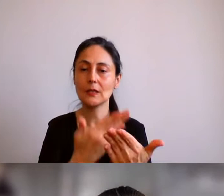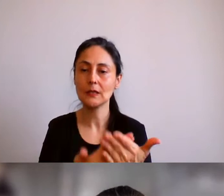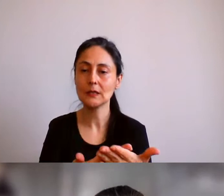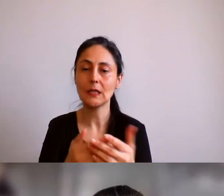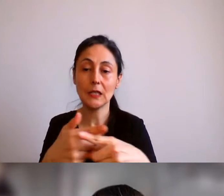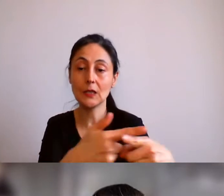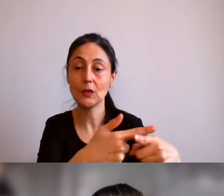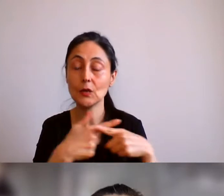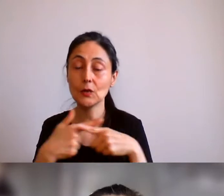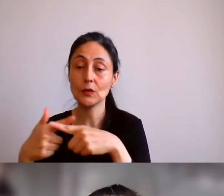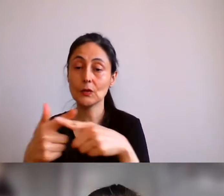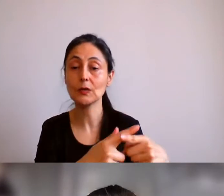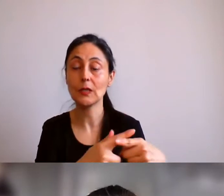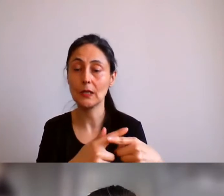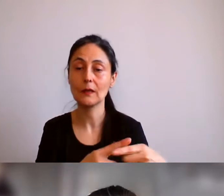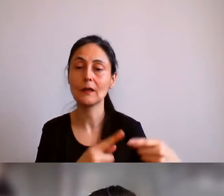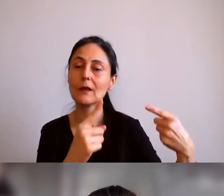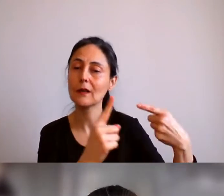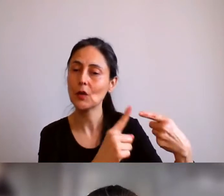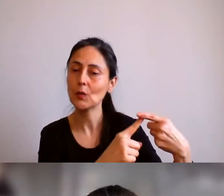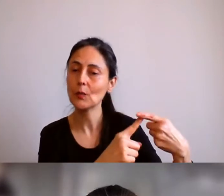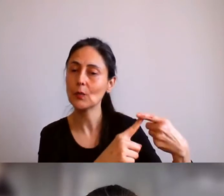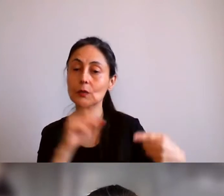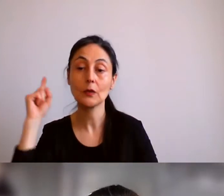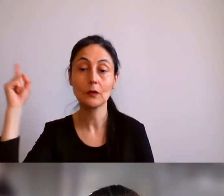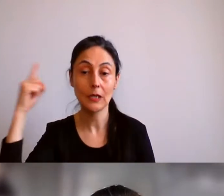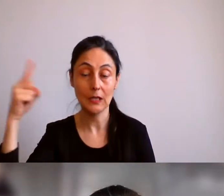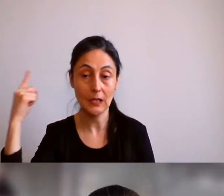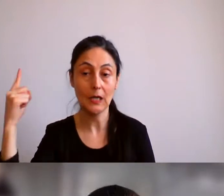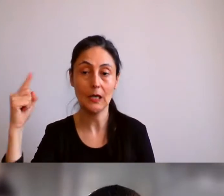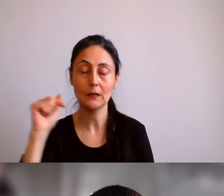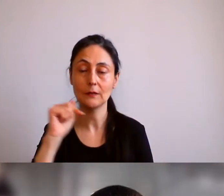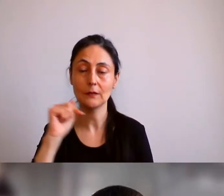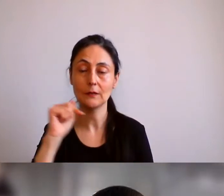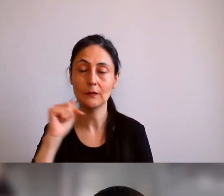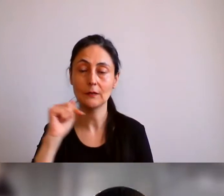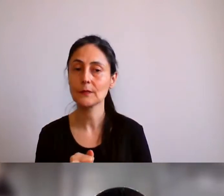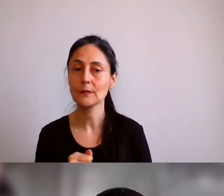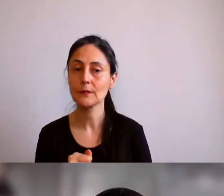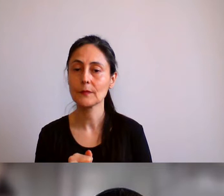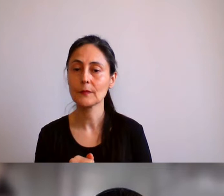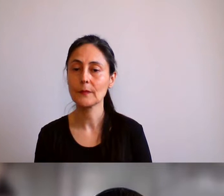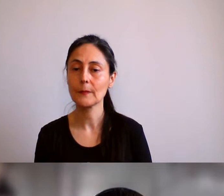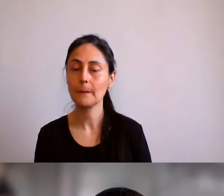ese es un punto importante a nivel como general, digamos, que nos ha generado